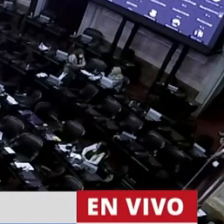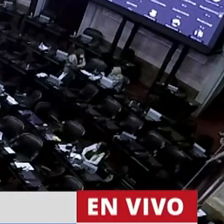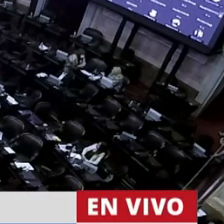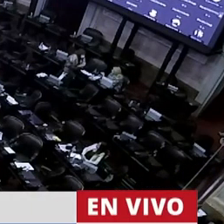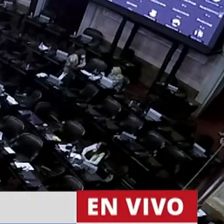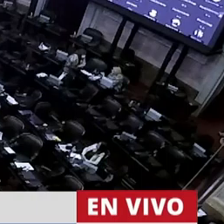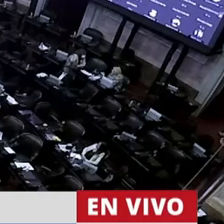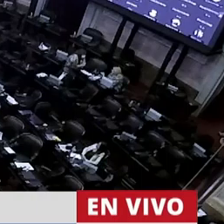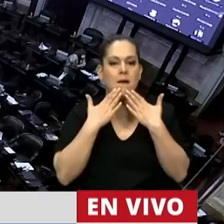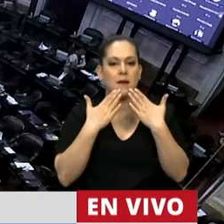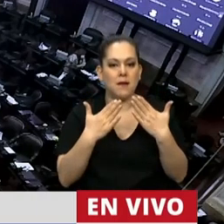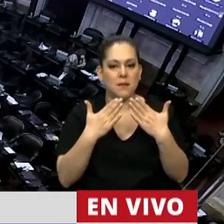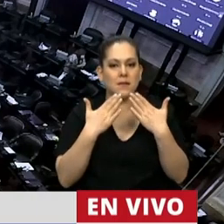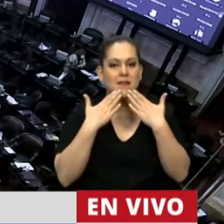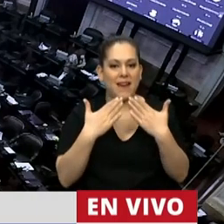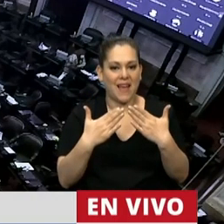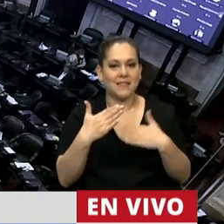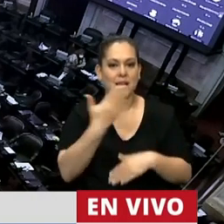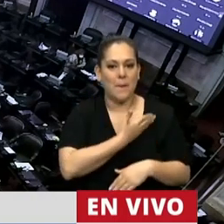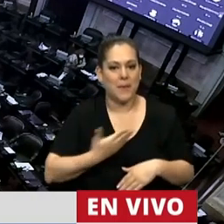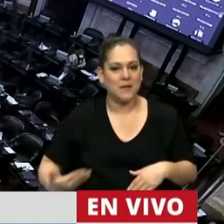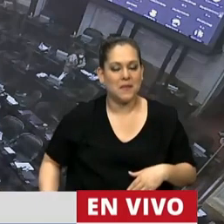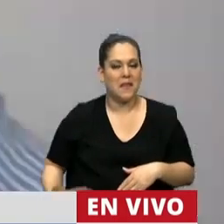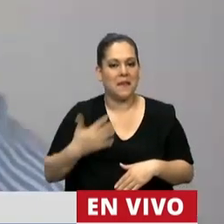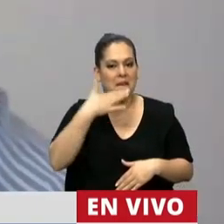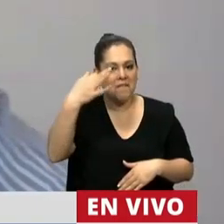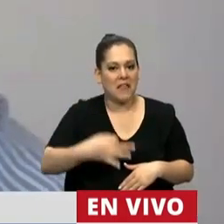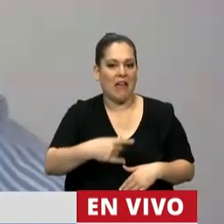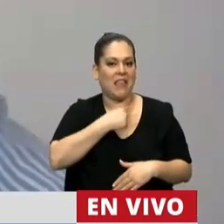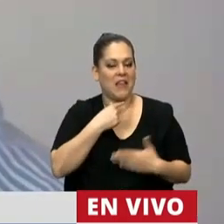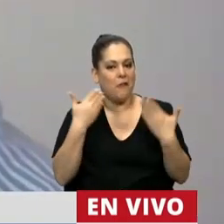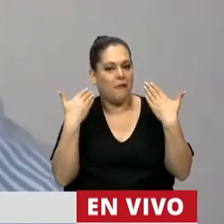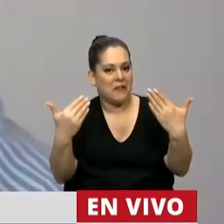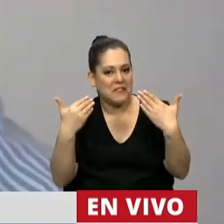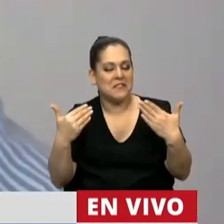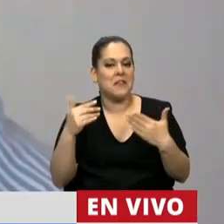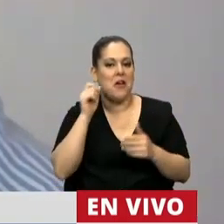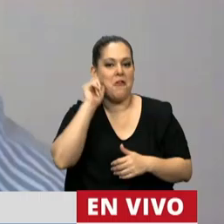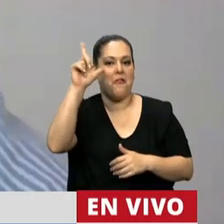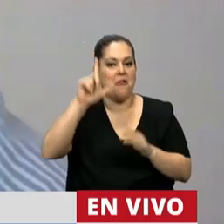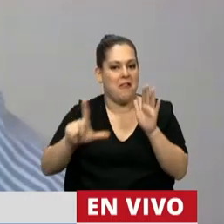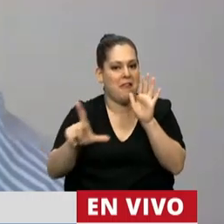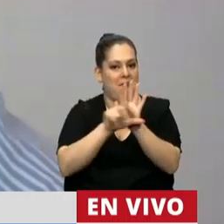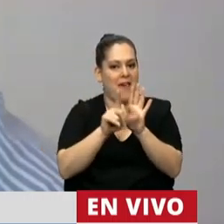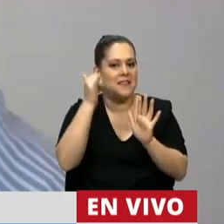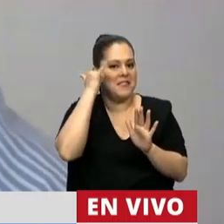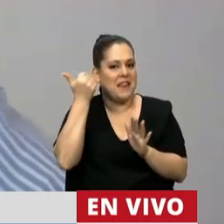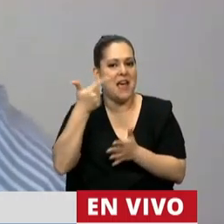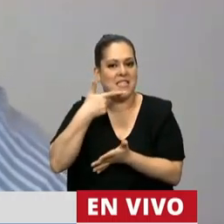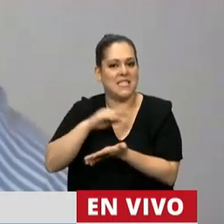En primer lugar, bueno, celebrar por el avance de este proyecto que viene con media sanción del Senado de la